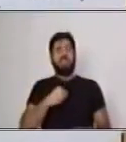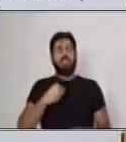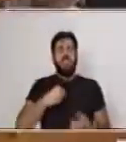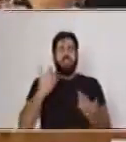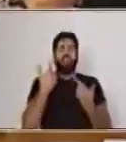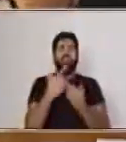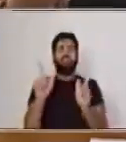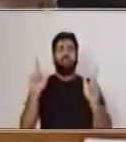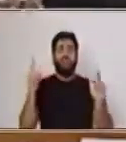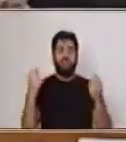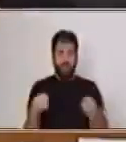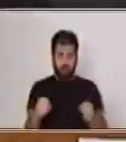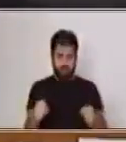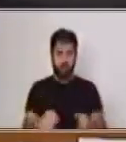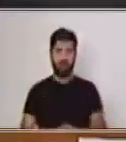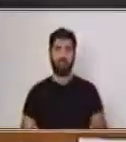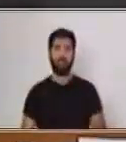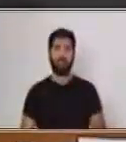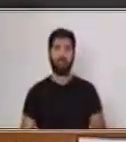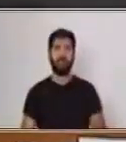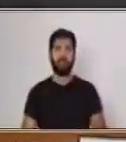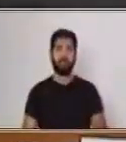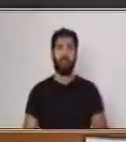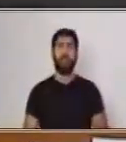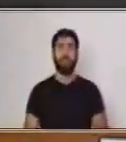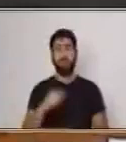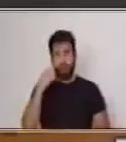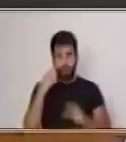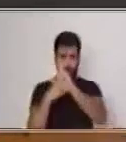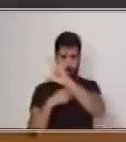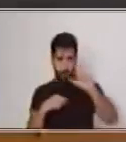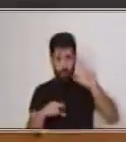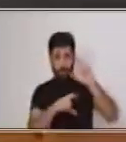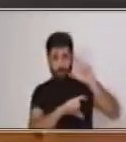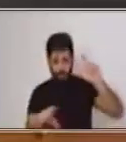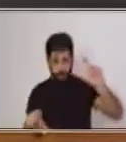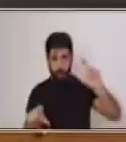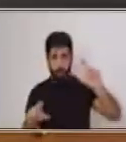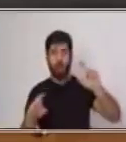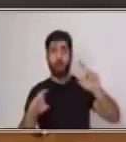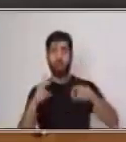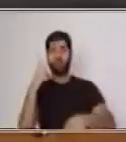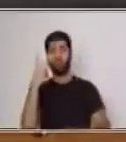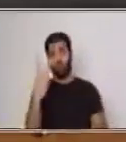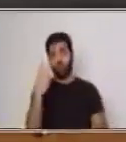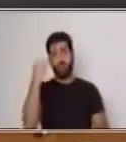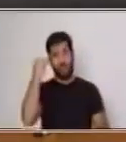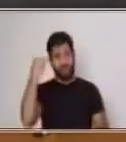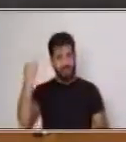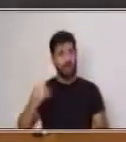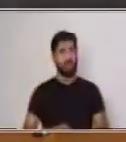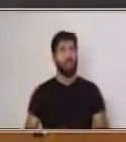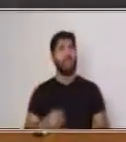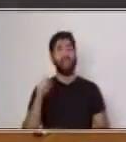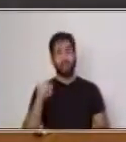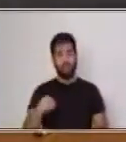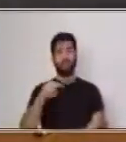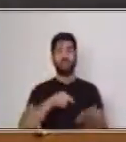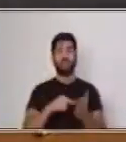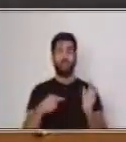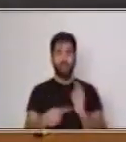principal, arriba y abajo. Tenemos dos ideas. Y luego esto que van a ser nuestras